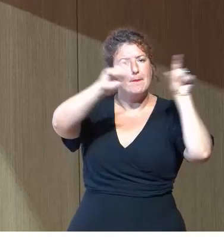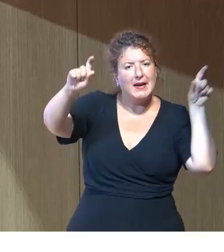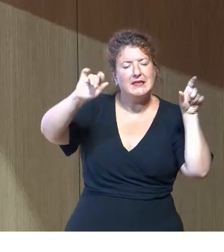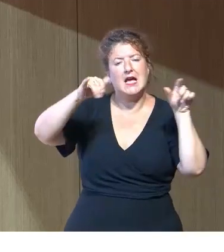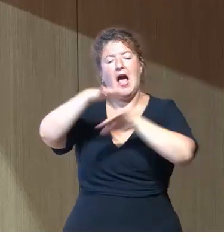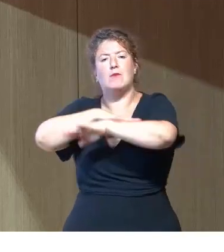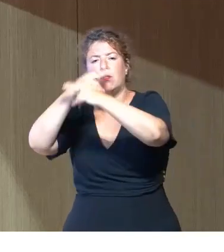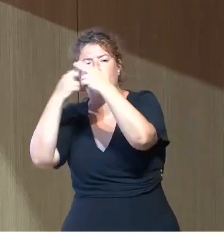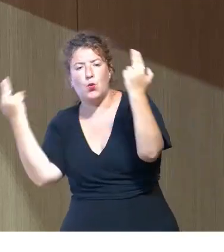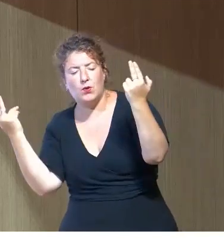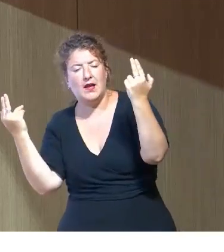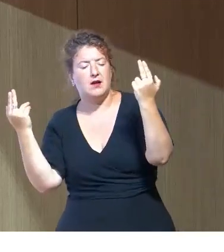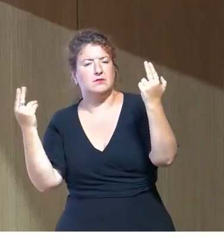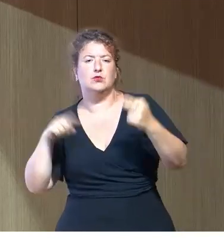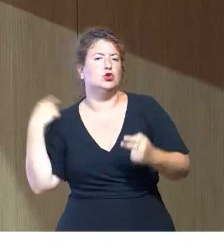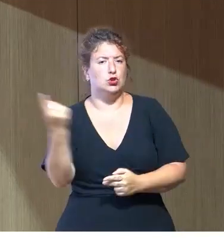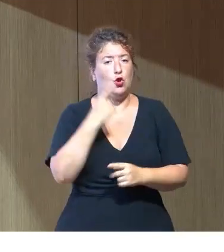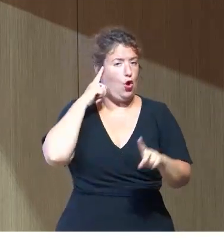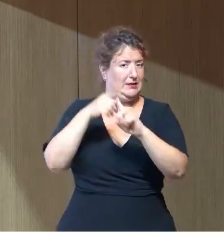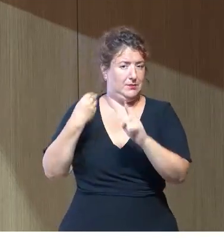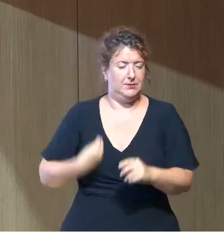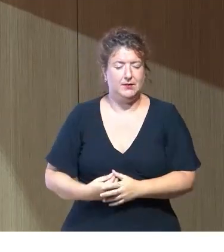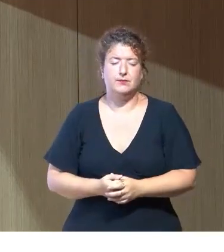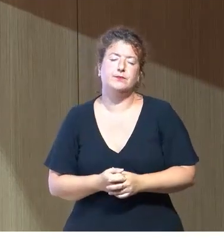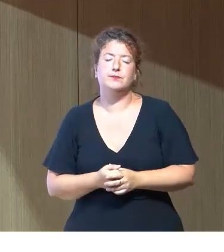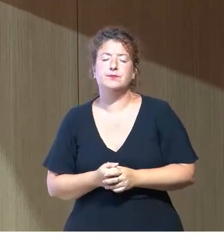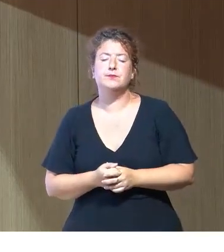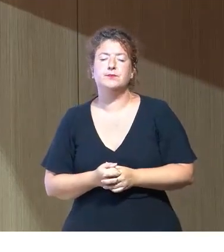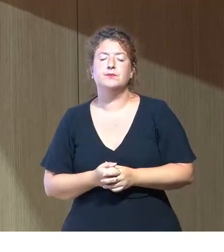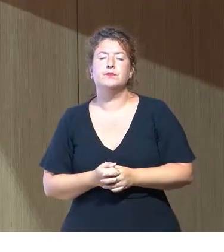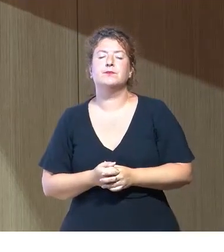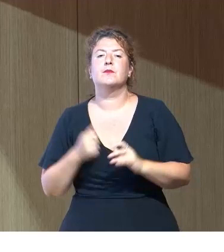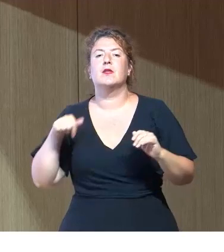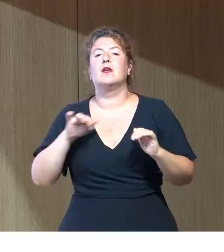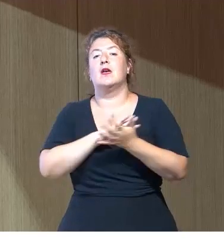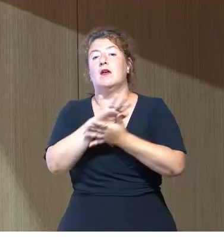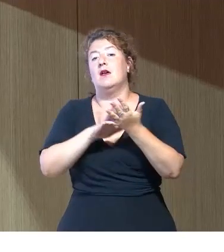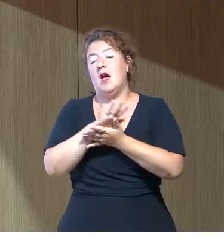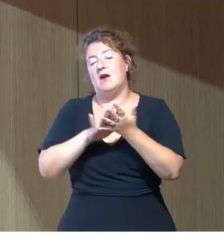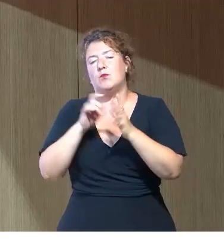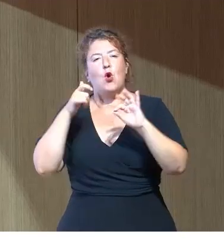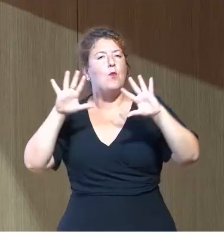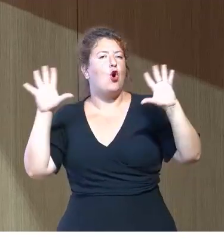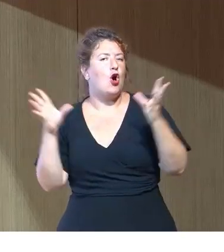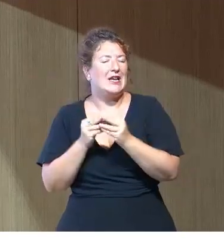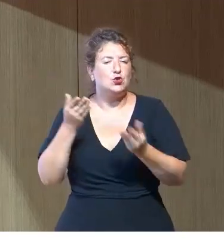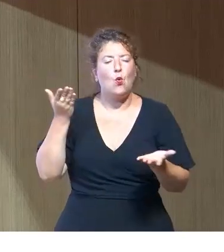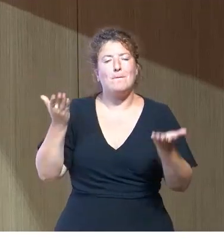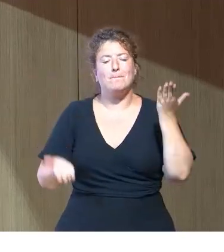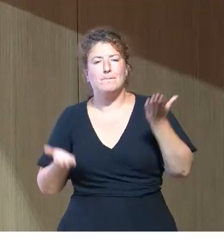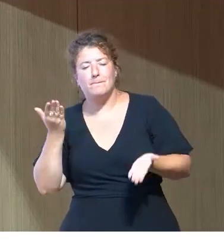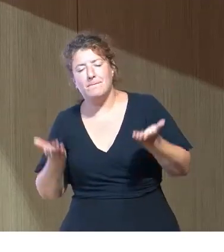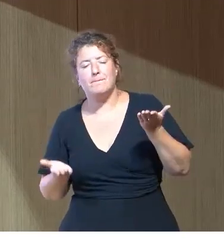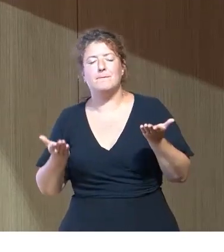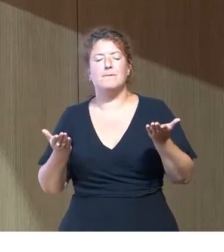de las administraciones y yo creo que es uno de los elementos importantes como digo en esta mesa vamos a hacer balance de varias cosas vamos a intentar